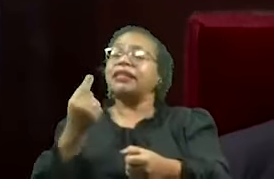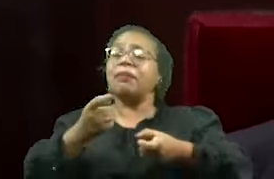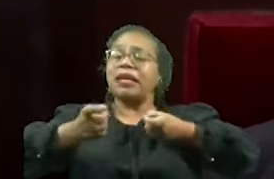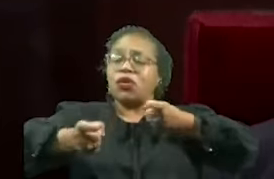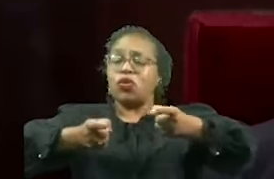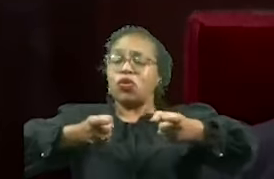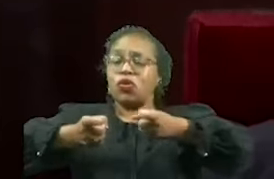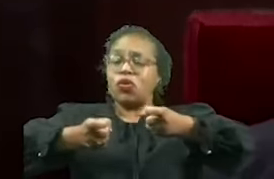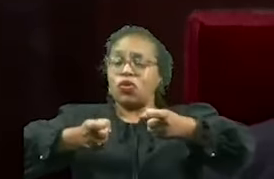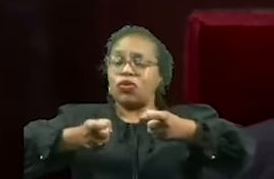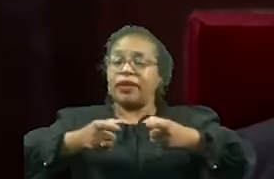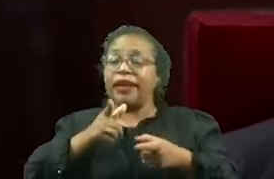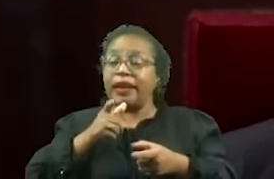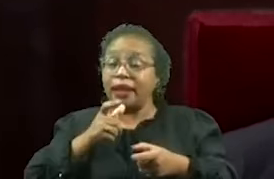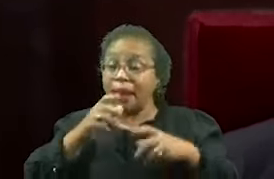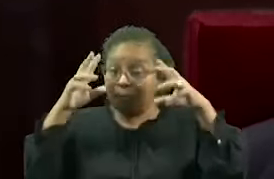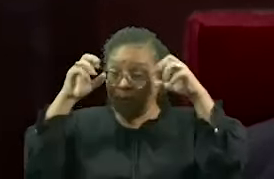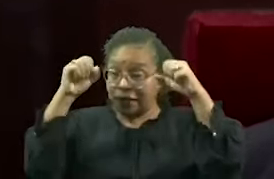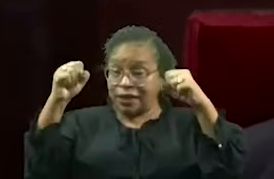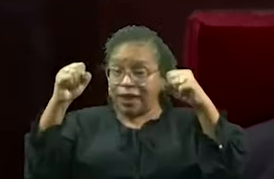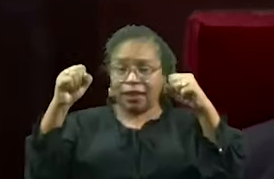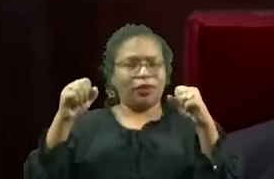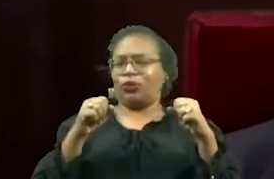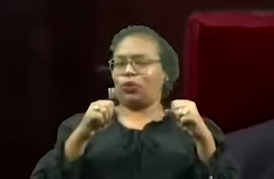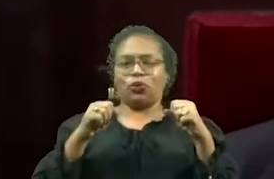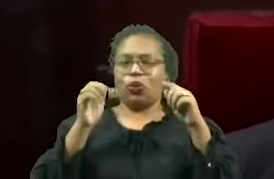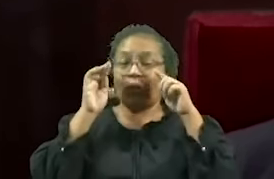sin excepciones Ni decisiones